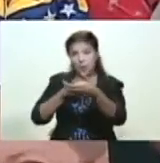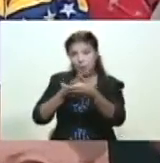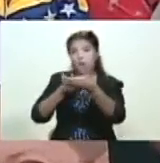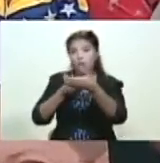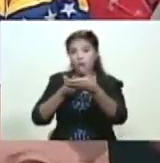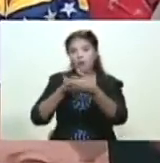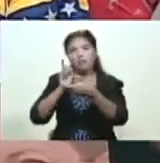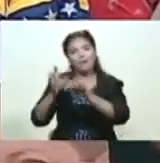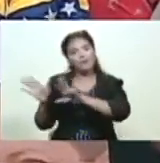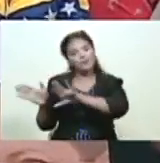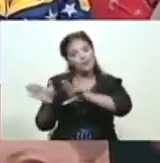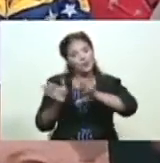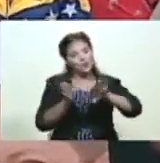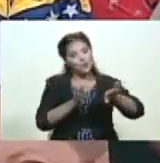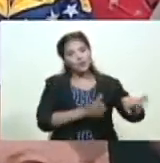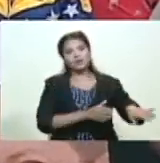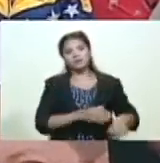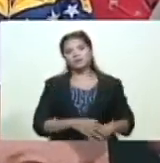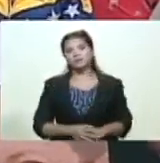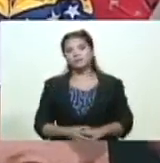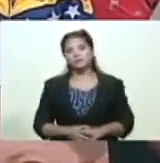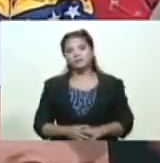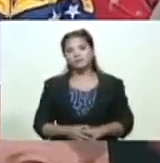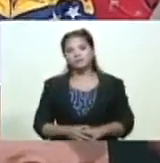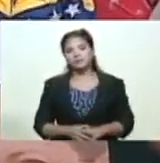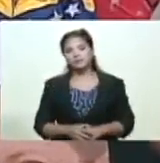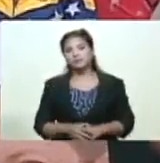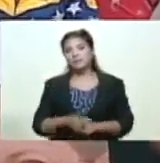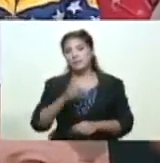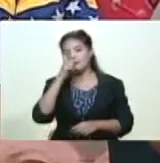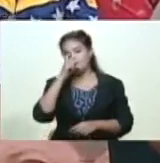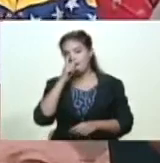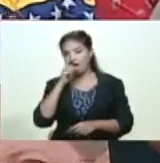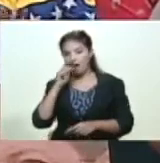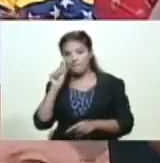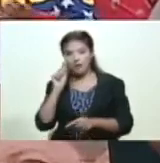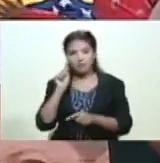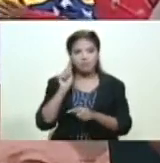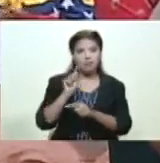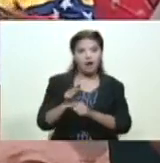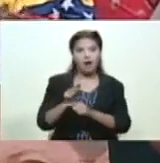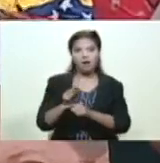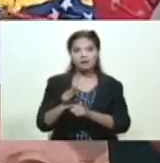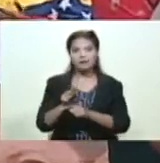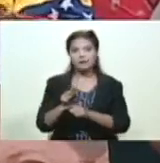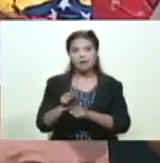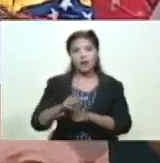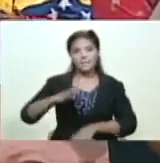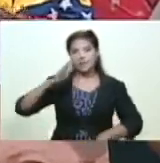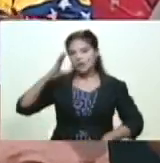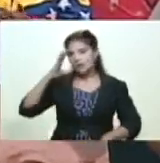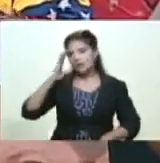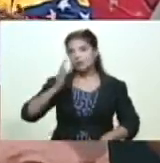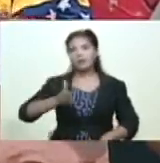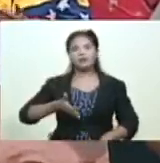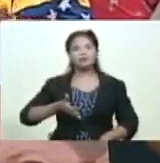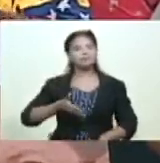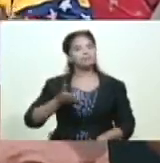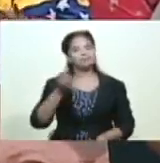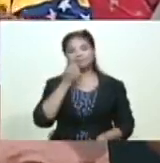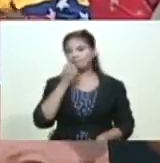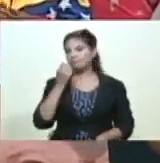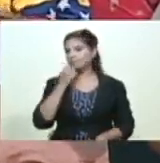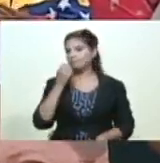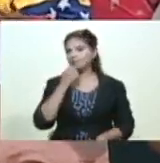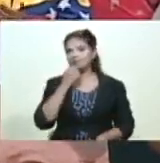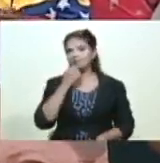ir quedando atrás. El mundo de las amenazas del uso de la fuerza militar es ilegal de